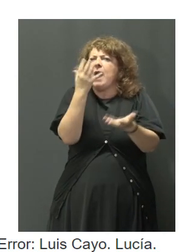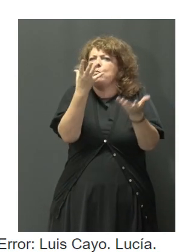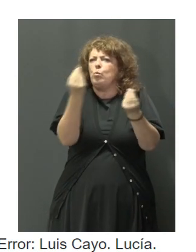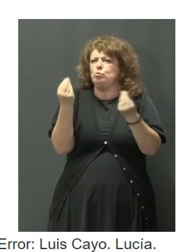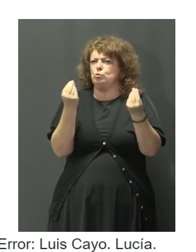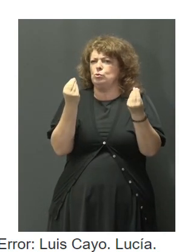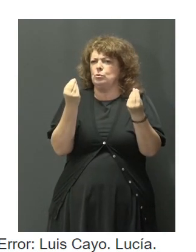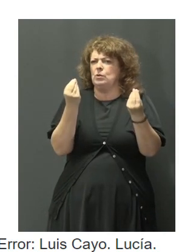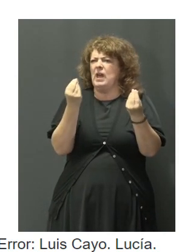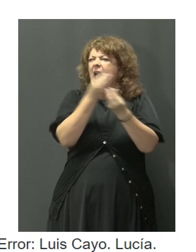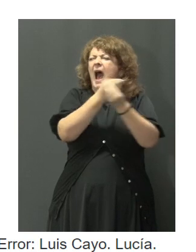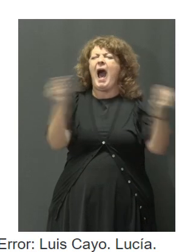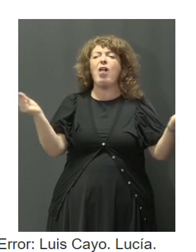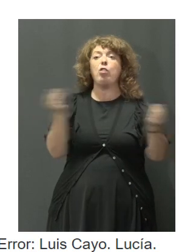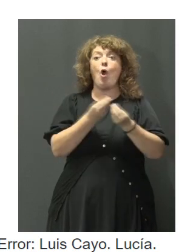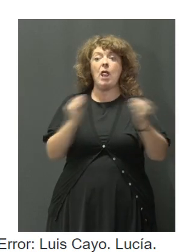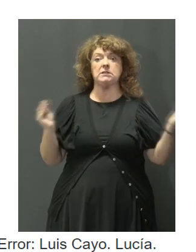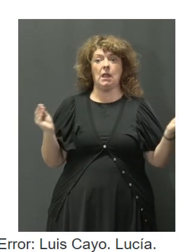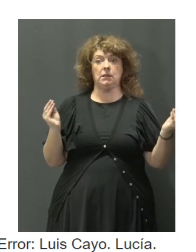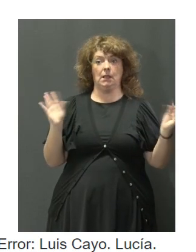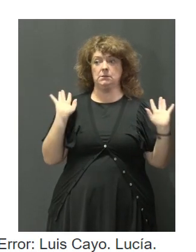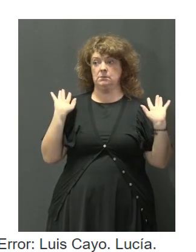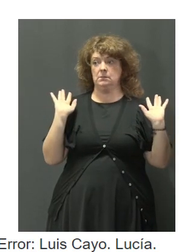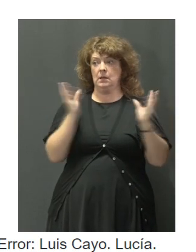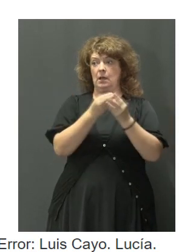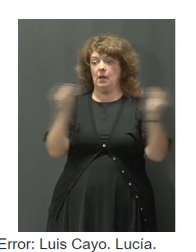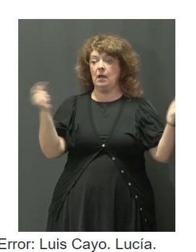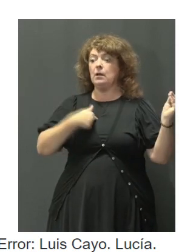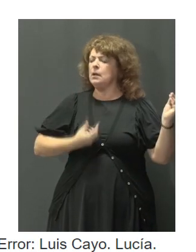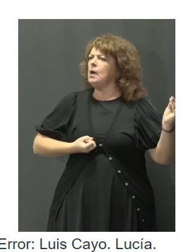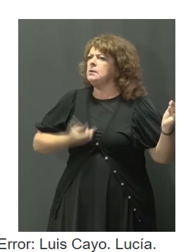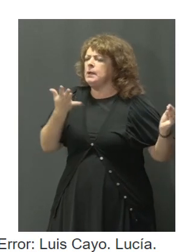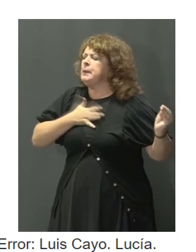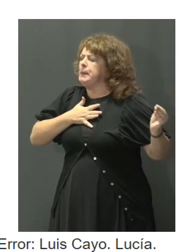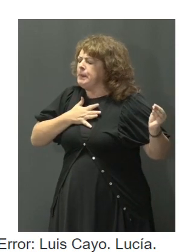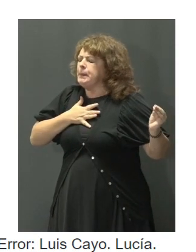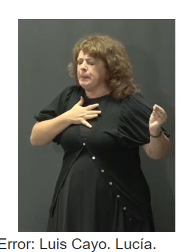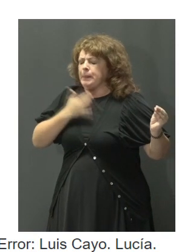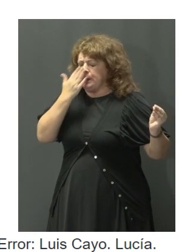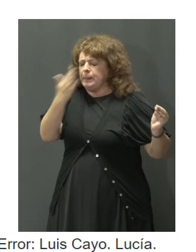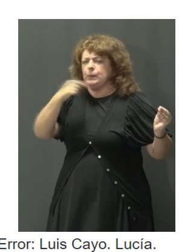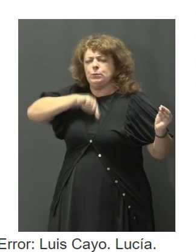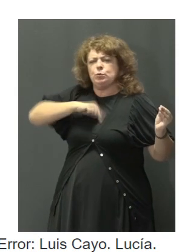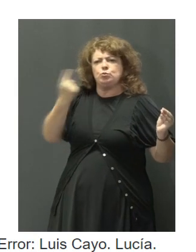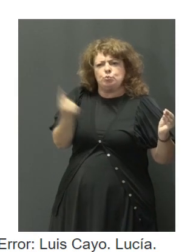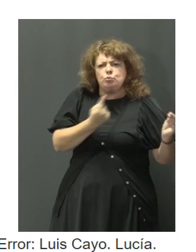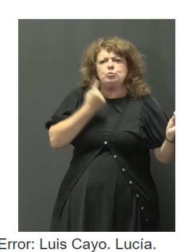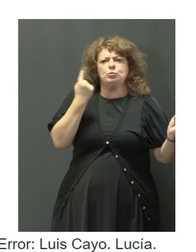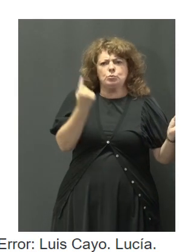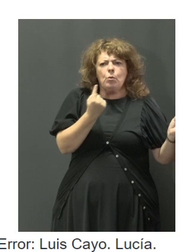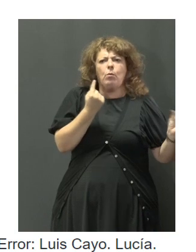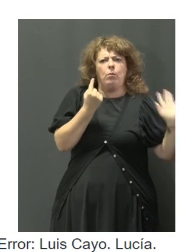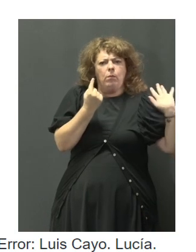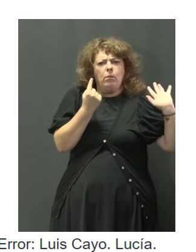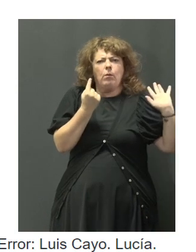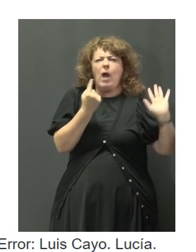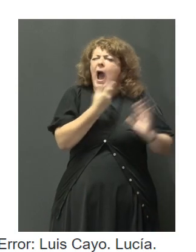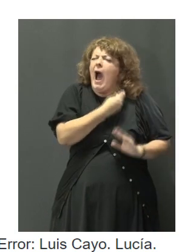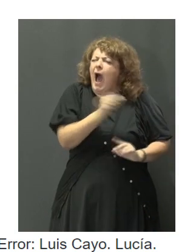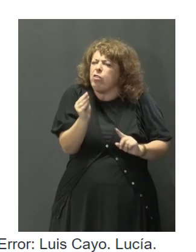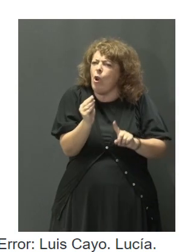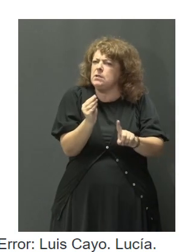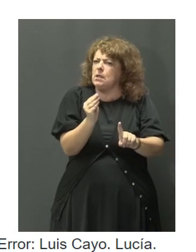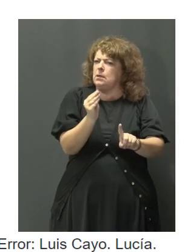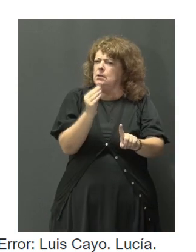muchos adolescentes que expresan que se sienten solos. Y podemos pensar, bueno,